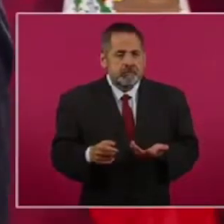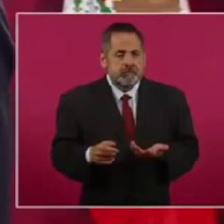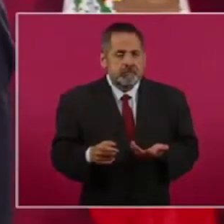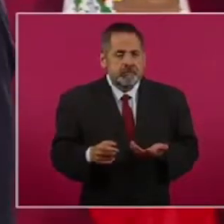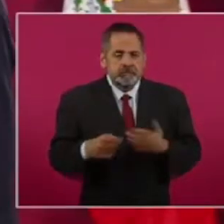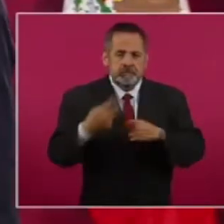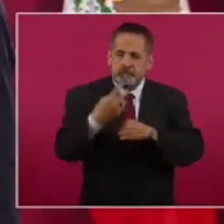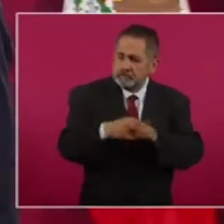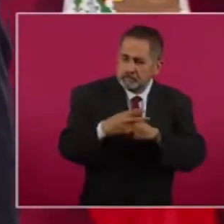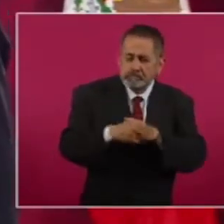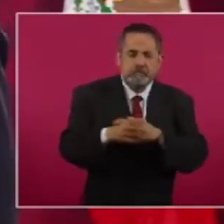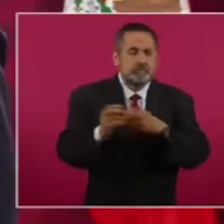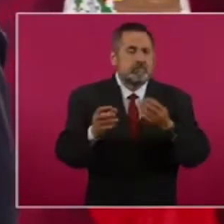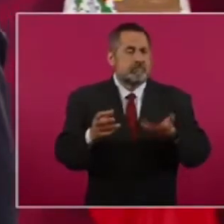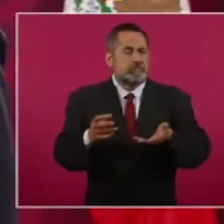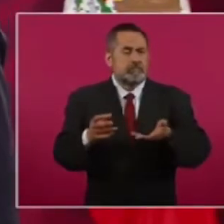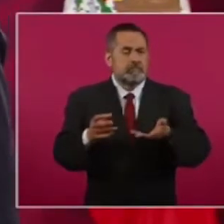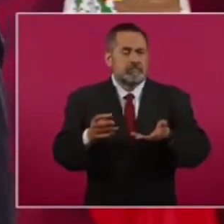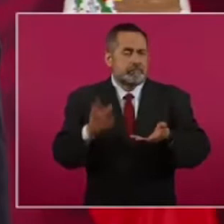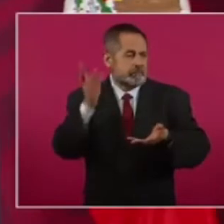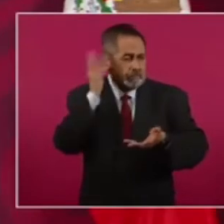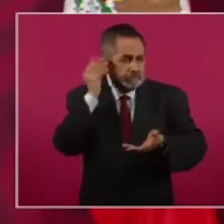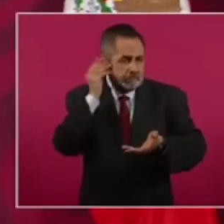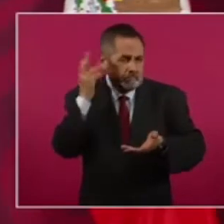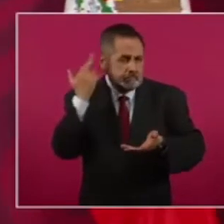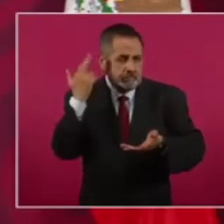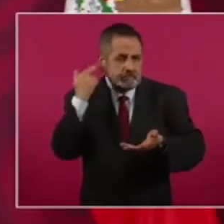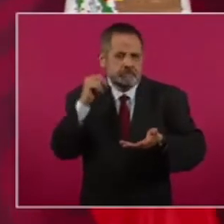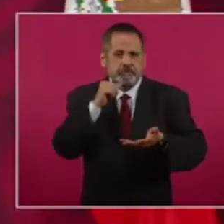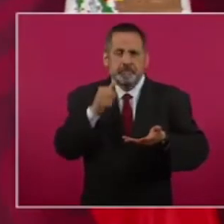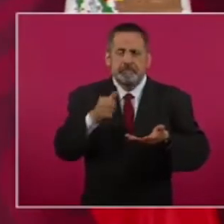en la televisión, en la radio,